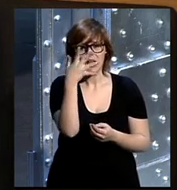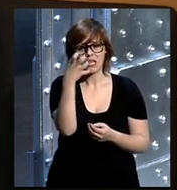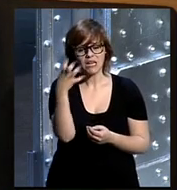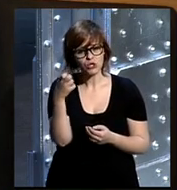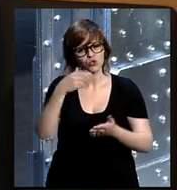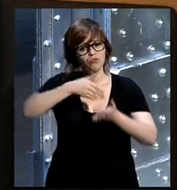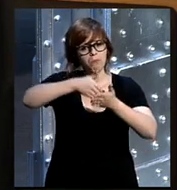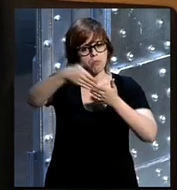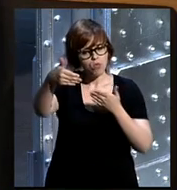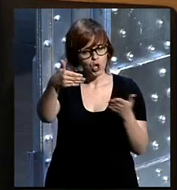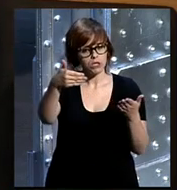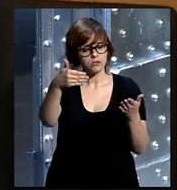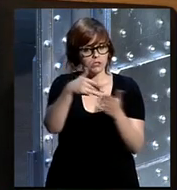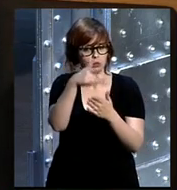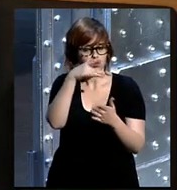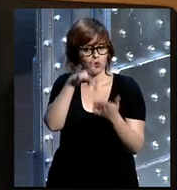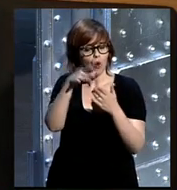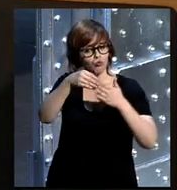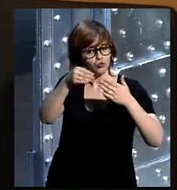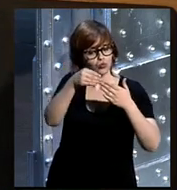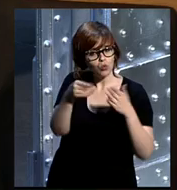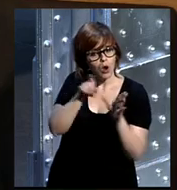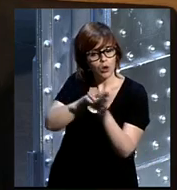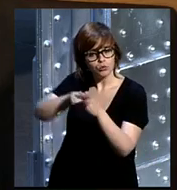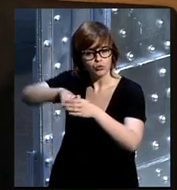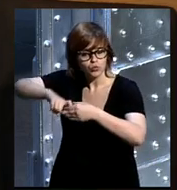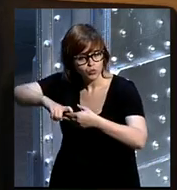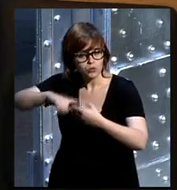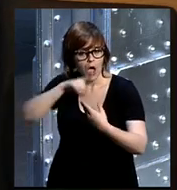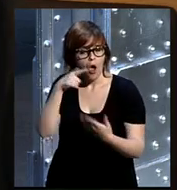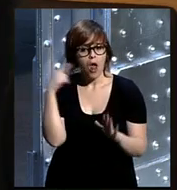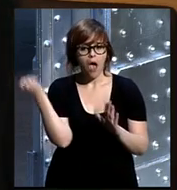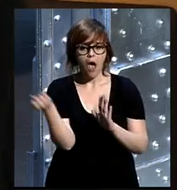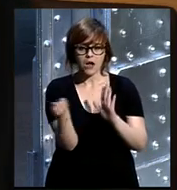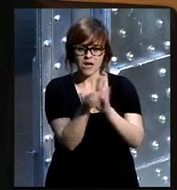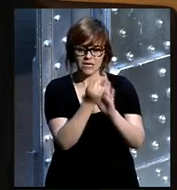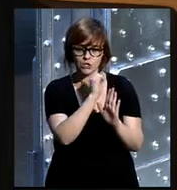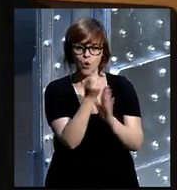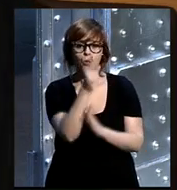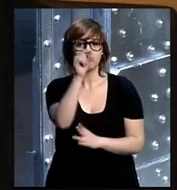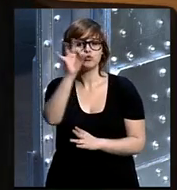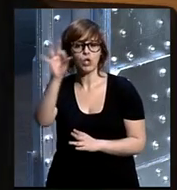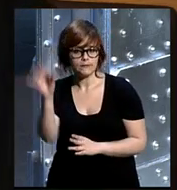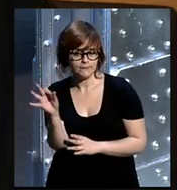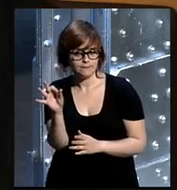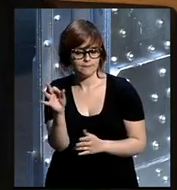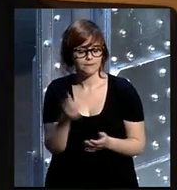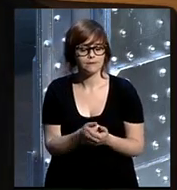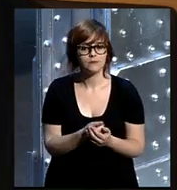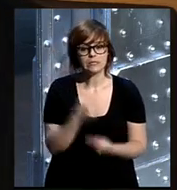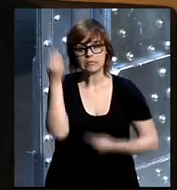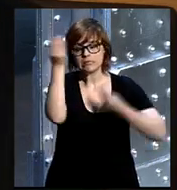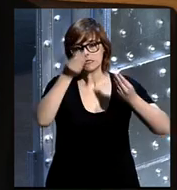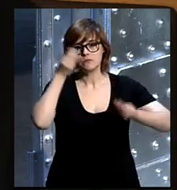1.500 millones de usuarios que están actualmente registrados en el dominio ES. Yo pienso que